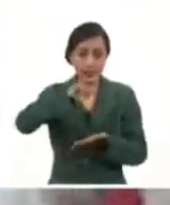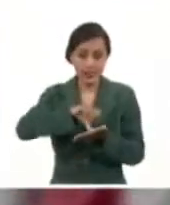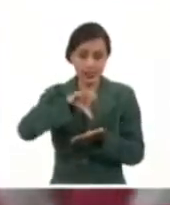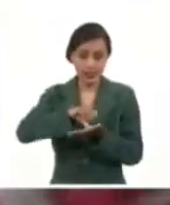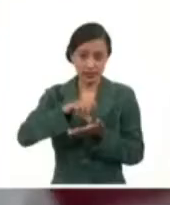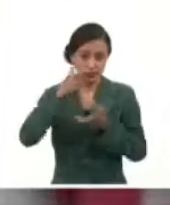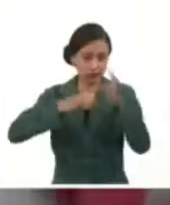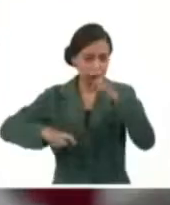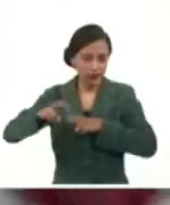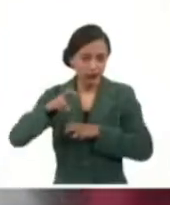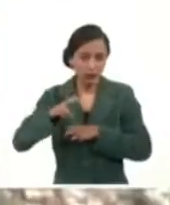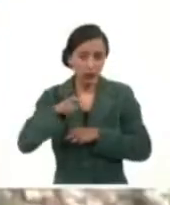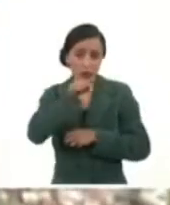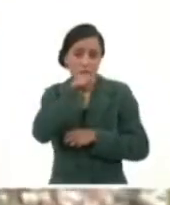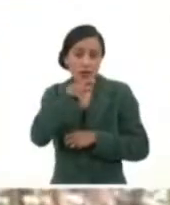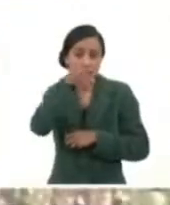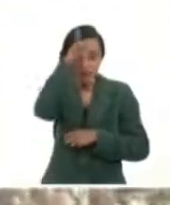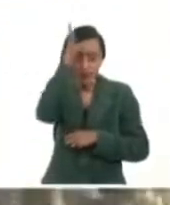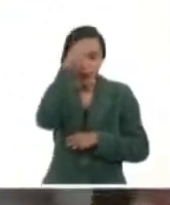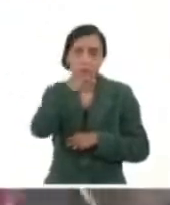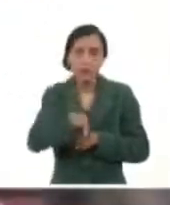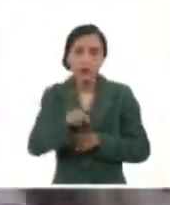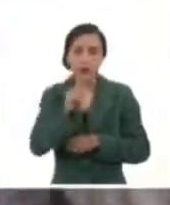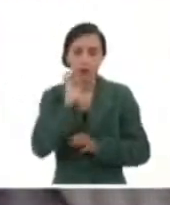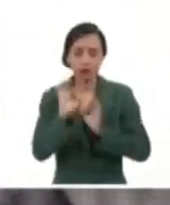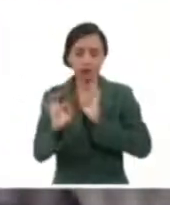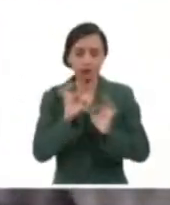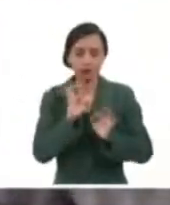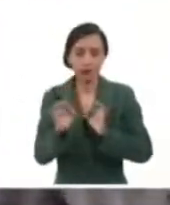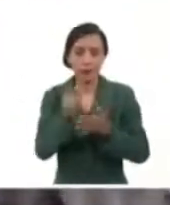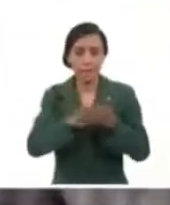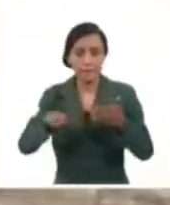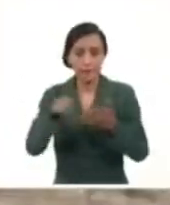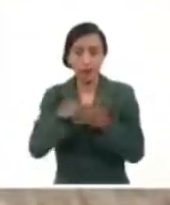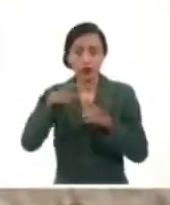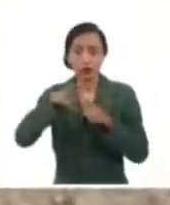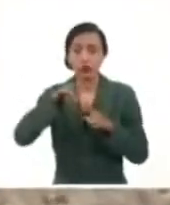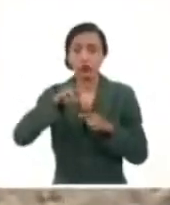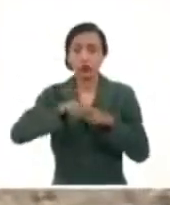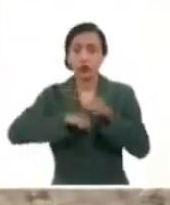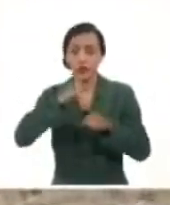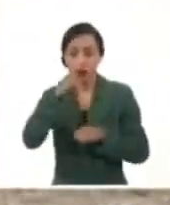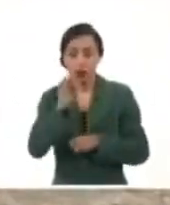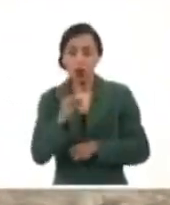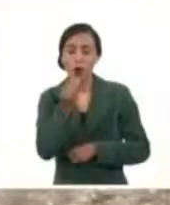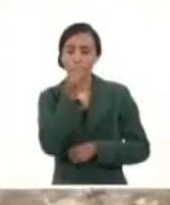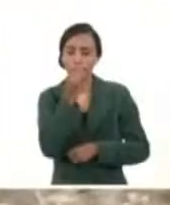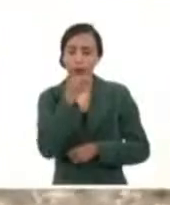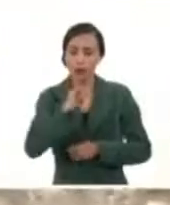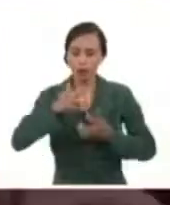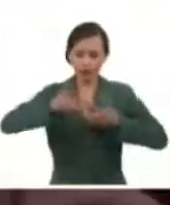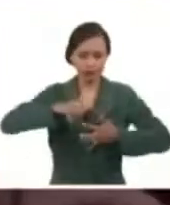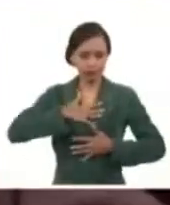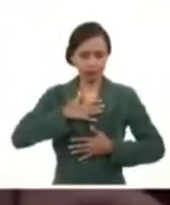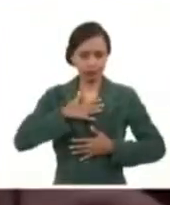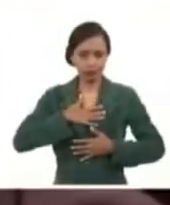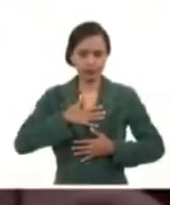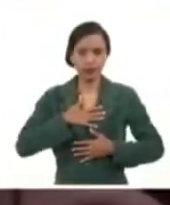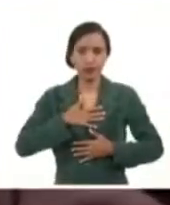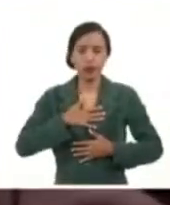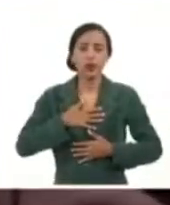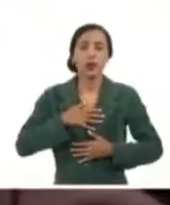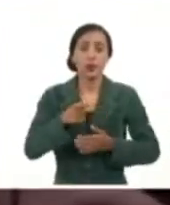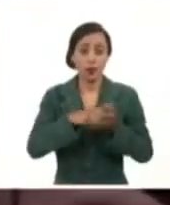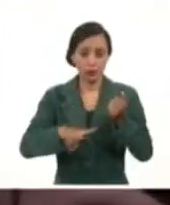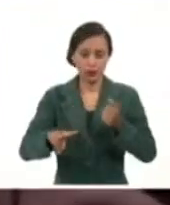Avícolas para la crianza extensiva y el Plan Turquino fomentó no solo la cultura alimentaria sino el autoabastecimiento territorial. Es de